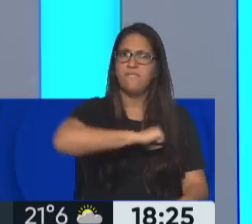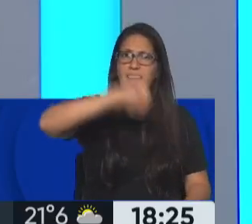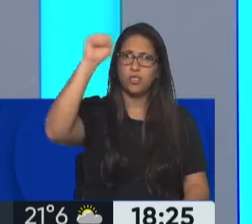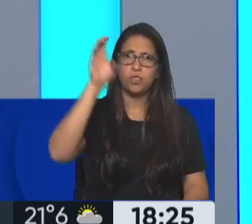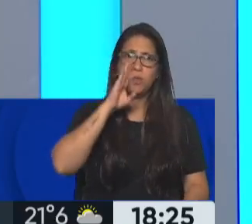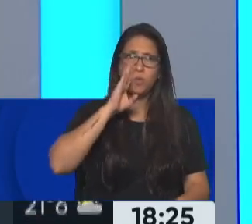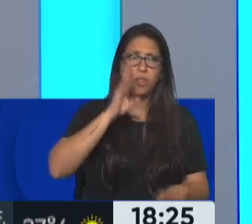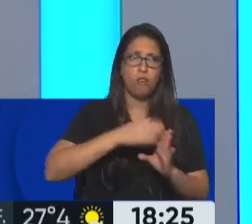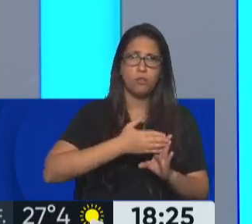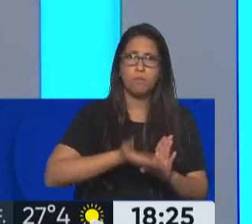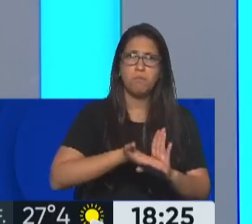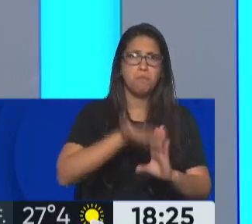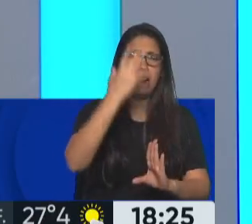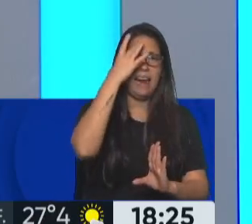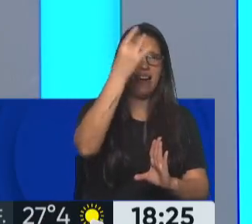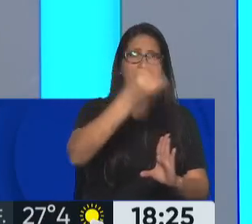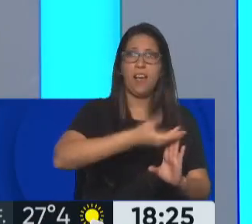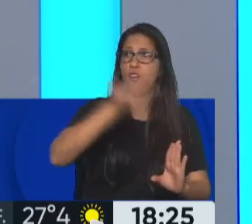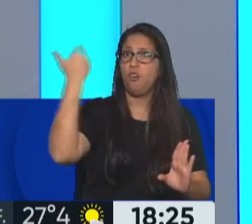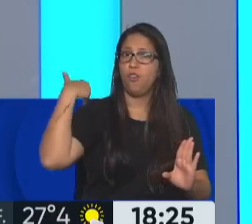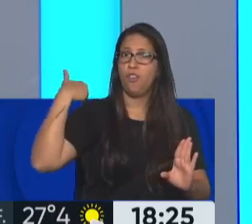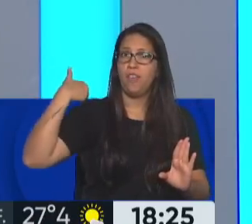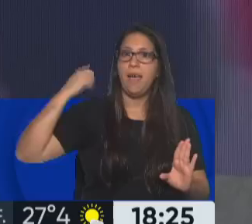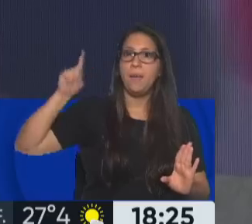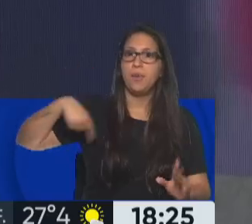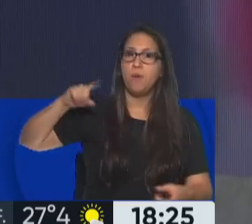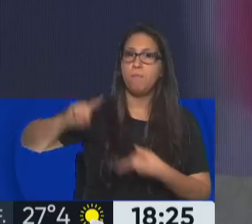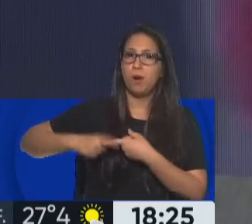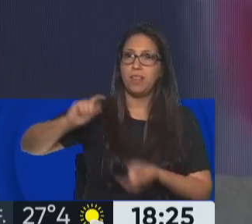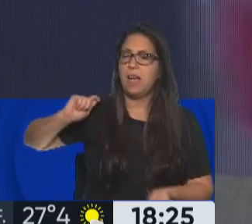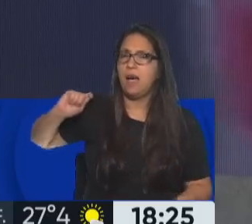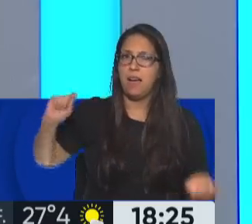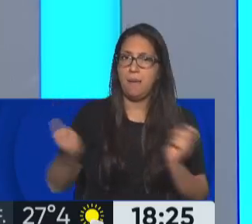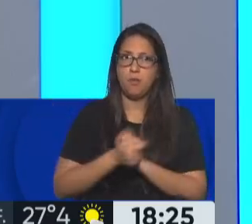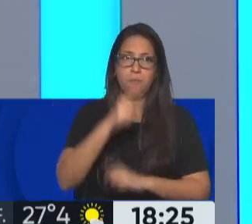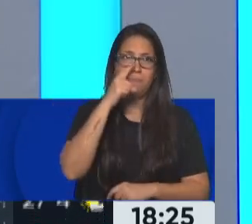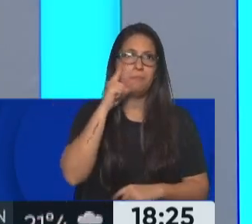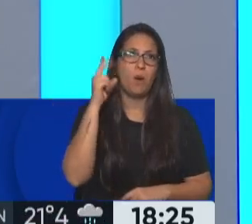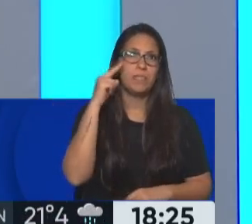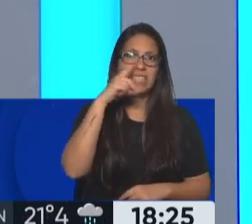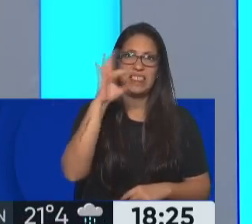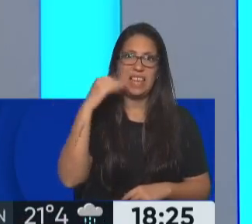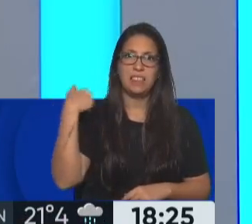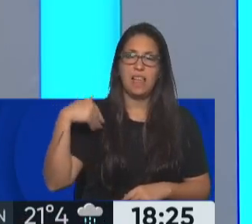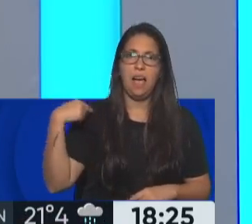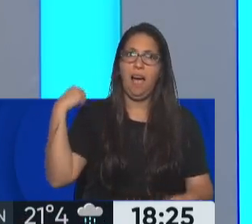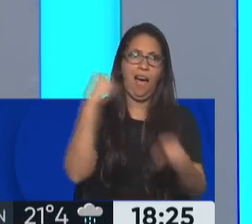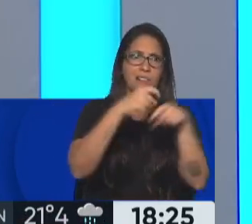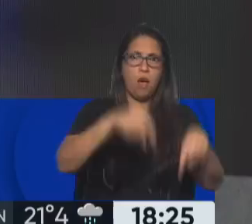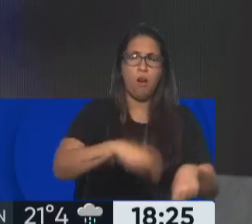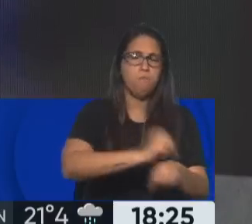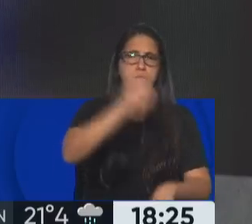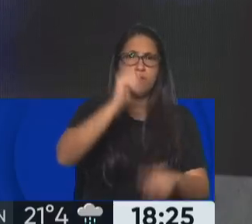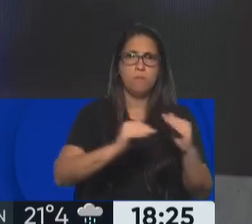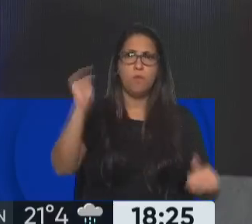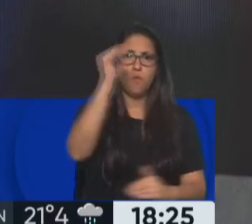desde el pico inflacionario que cambió la política estadounidense para siempre después de los 70. Así que, sin lugar a dudas, fue un tema importante. Pero